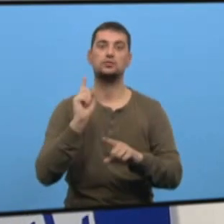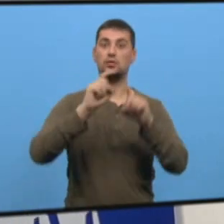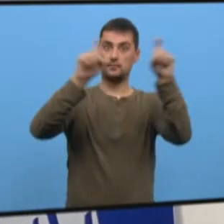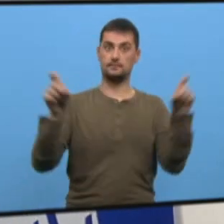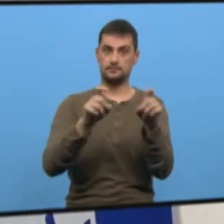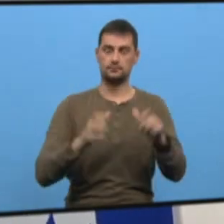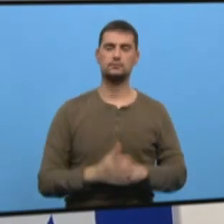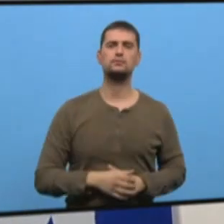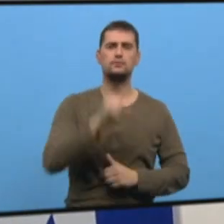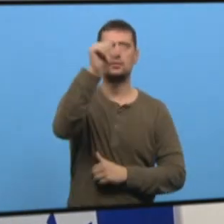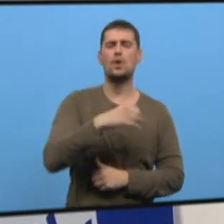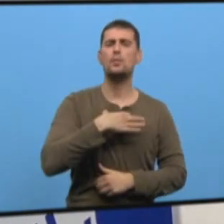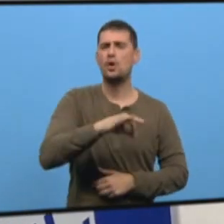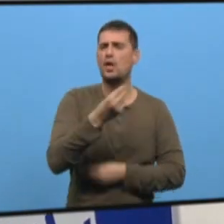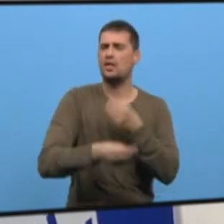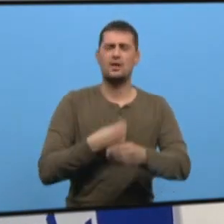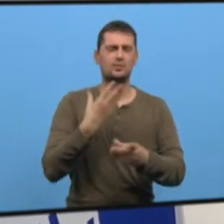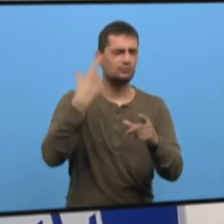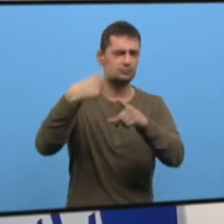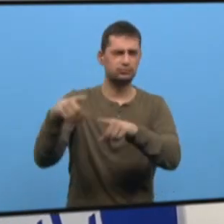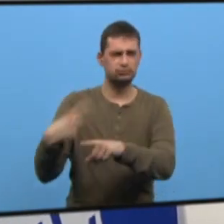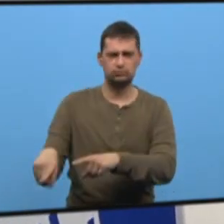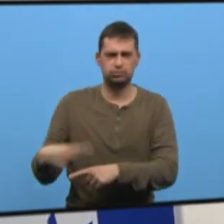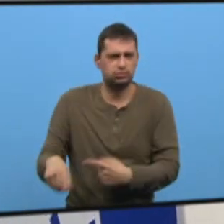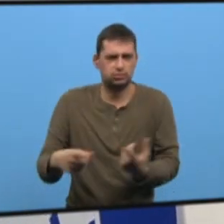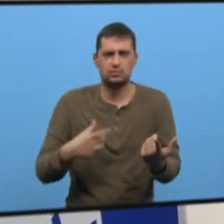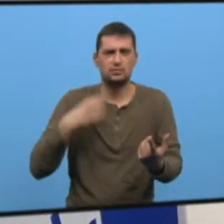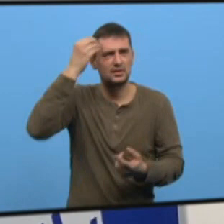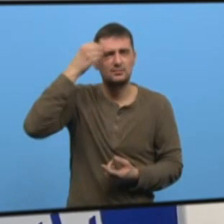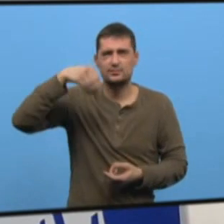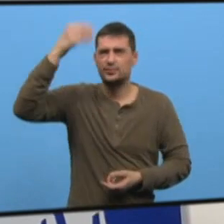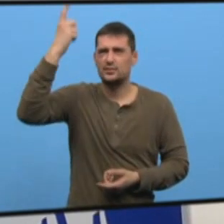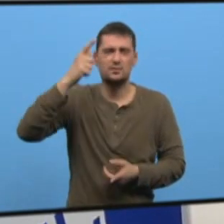muchísimas cosas má que que a